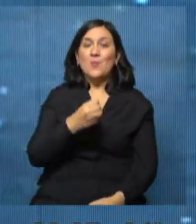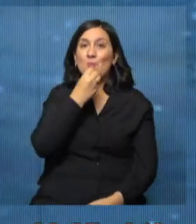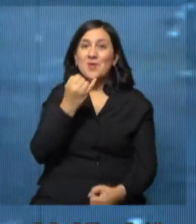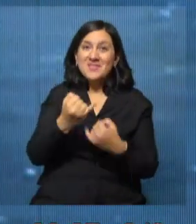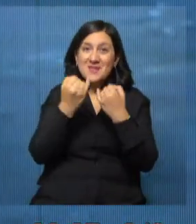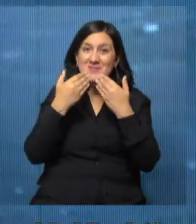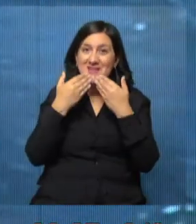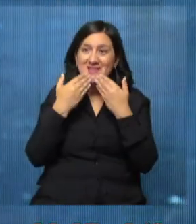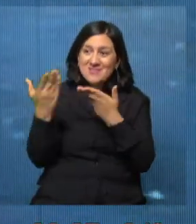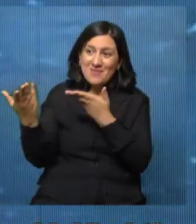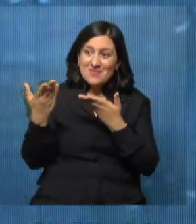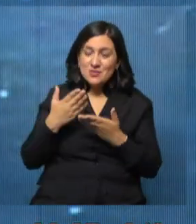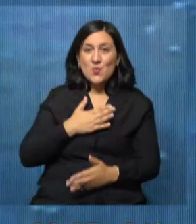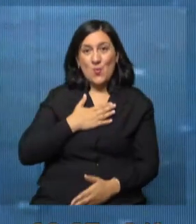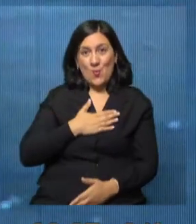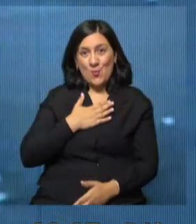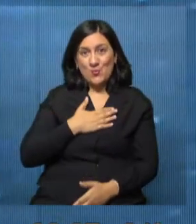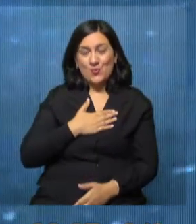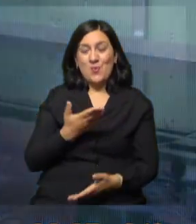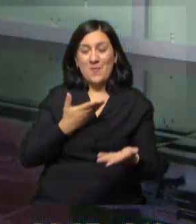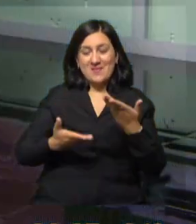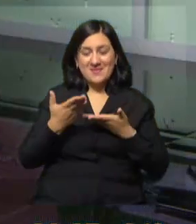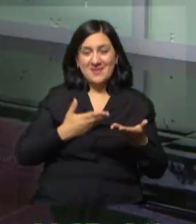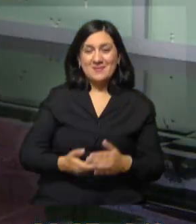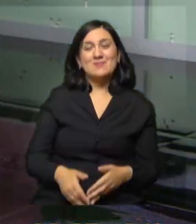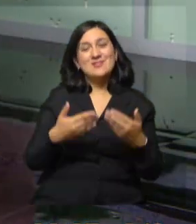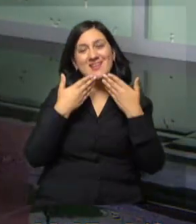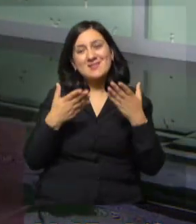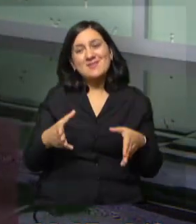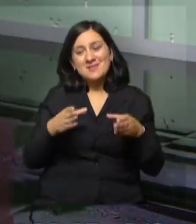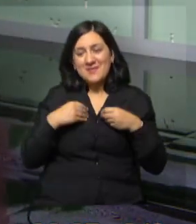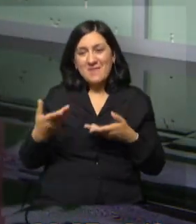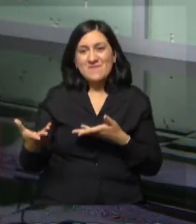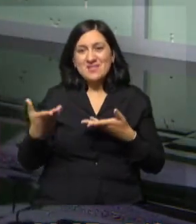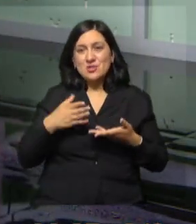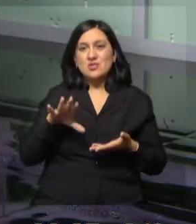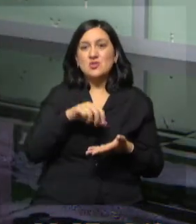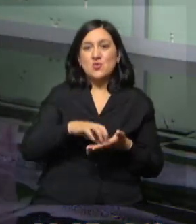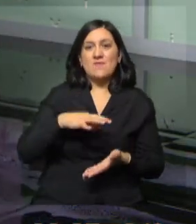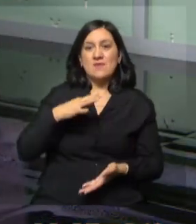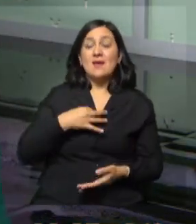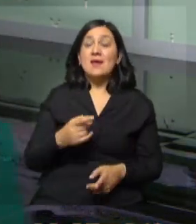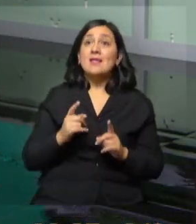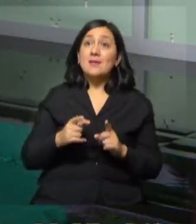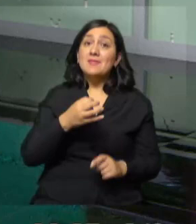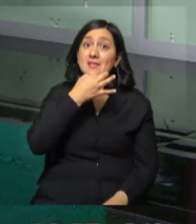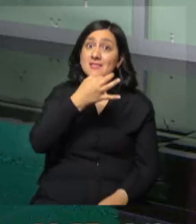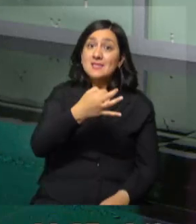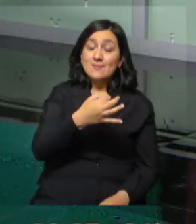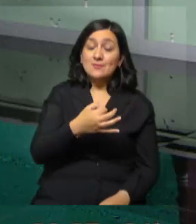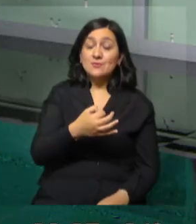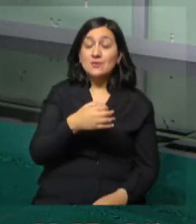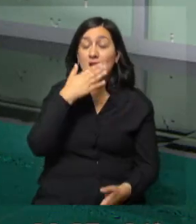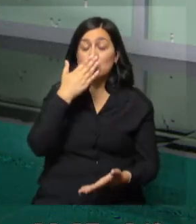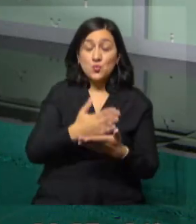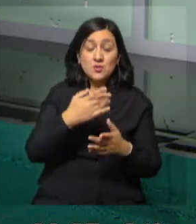Muchas gracias por la invitación y un gustazo estar con ustedes acá. Gracias por aceptar la invitación de Ciudad Viva. Decíamos también en el arranque que, bueno, en las